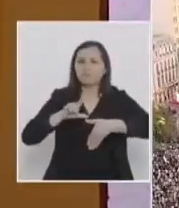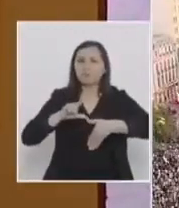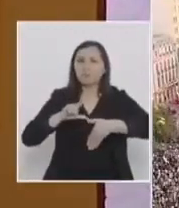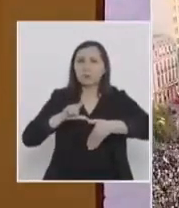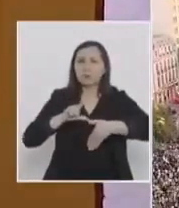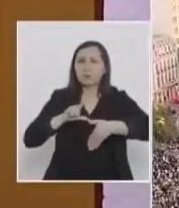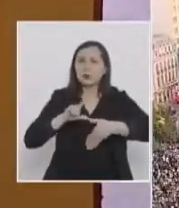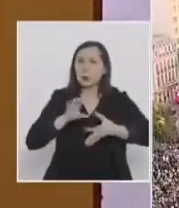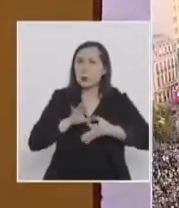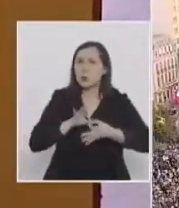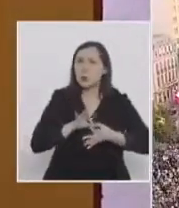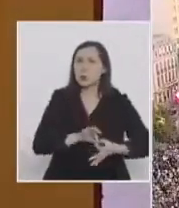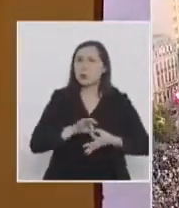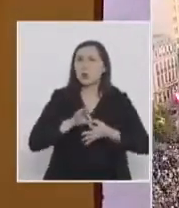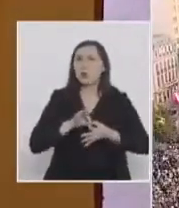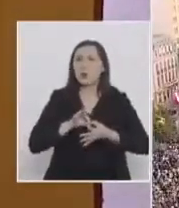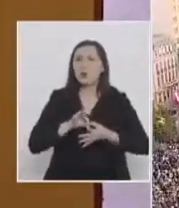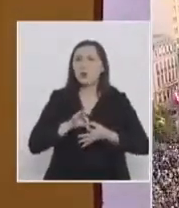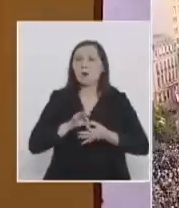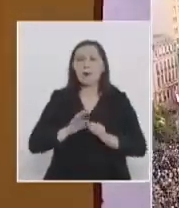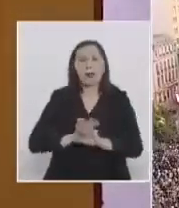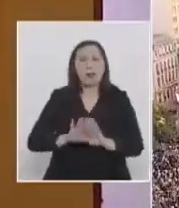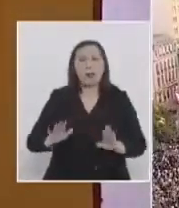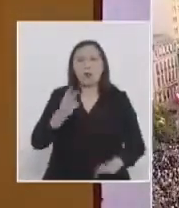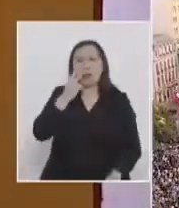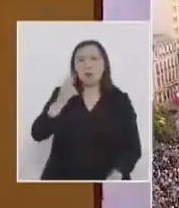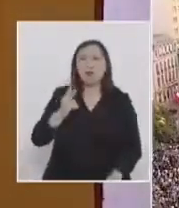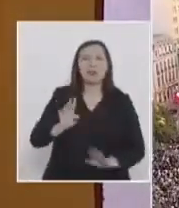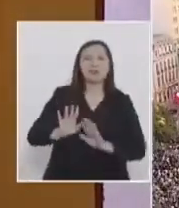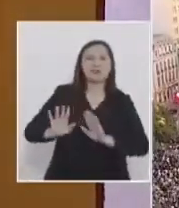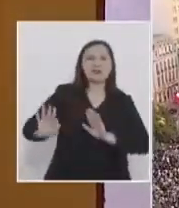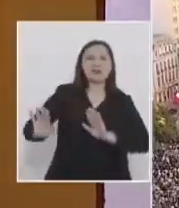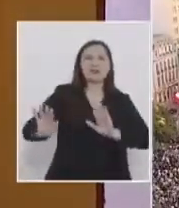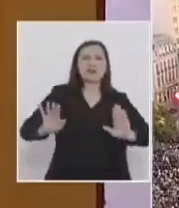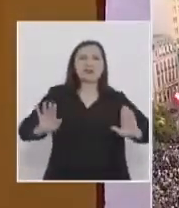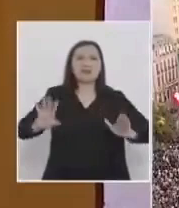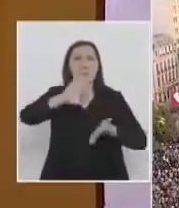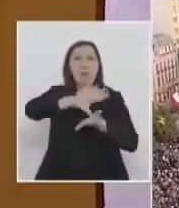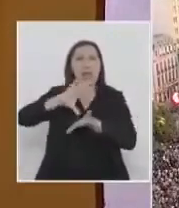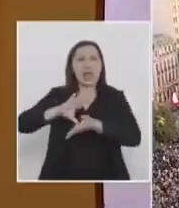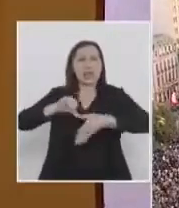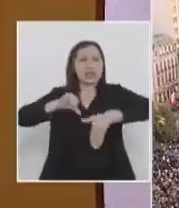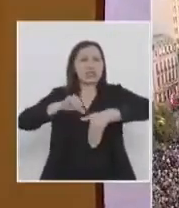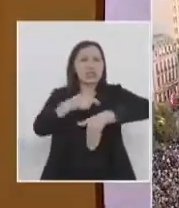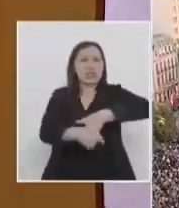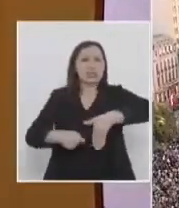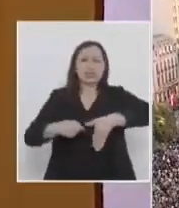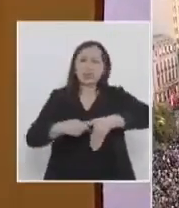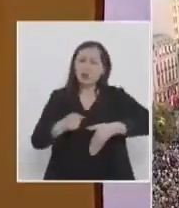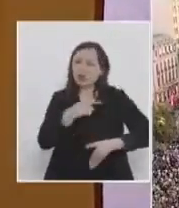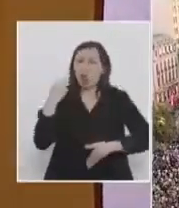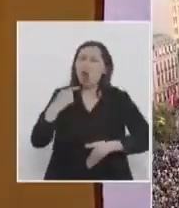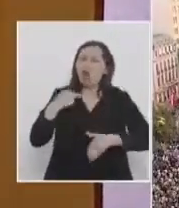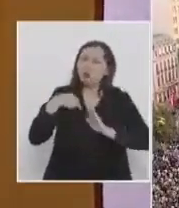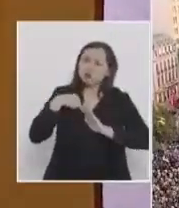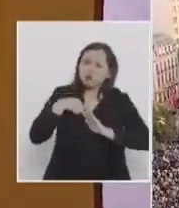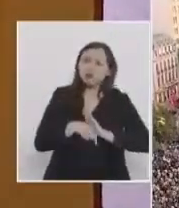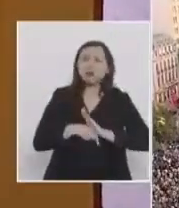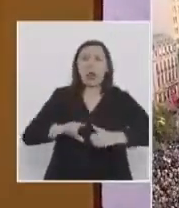latinoamericanos y basta de mirar con distancia a nuestros países vecinos, somos profundamente